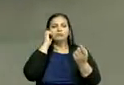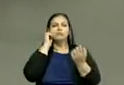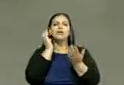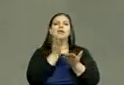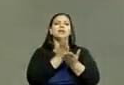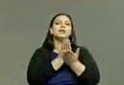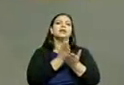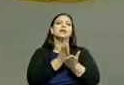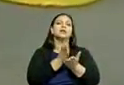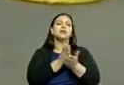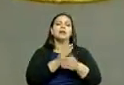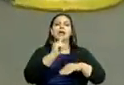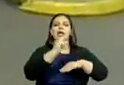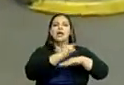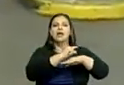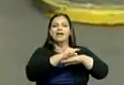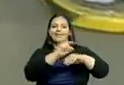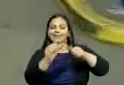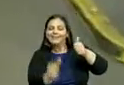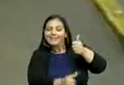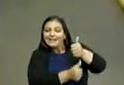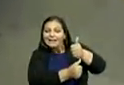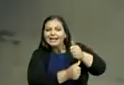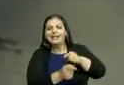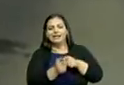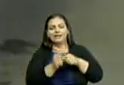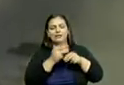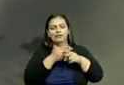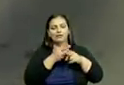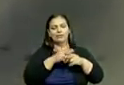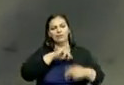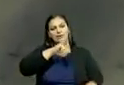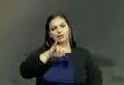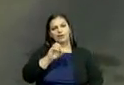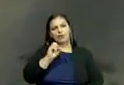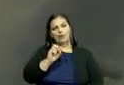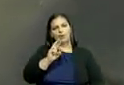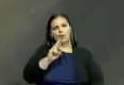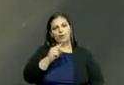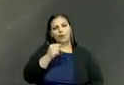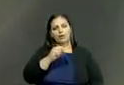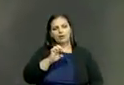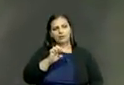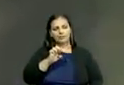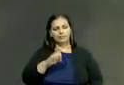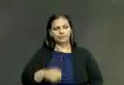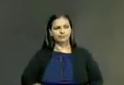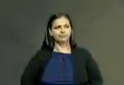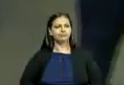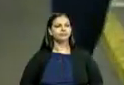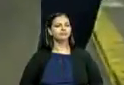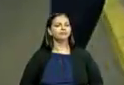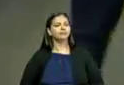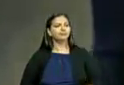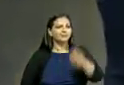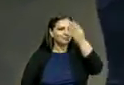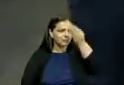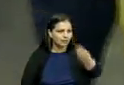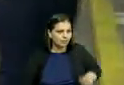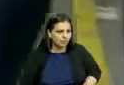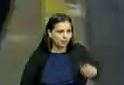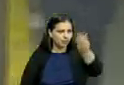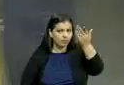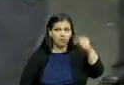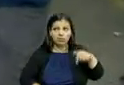terminal terrestre de guayaquil este más sugerente muy buenos días recuerden las novedades registradas